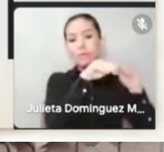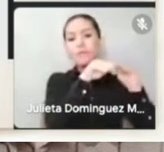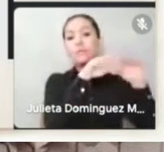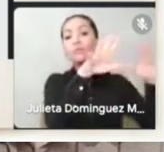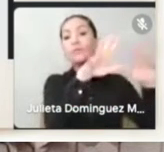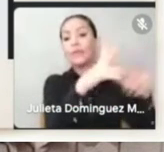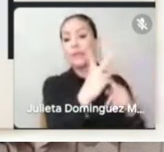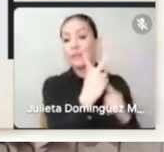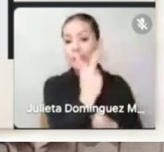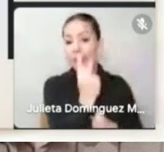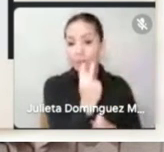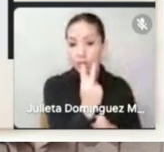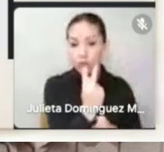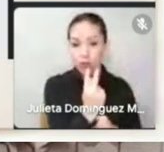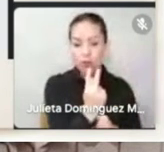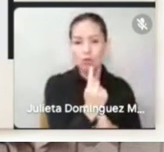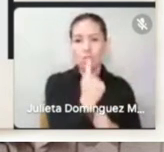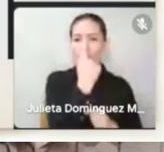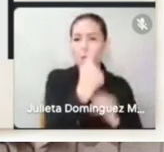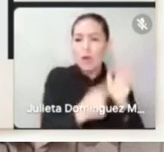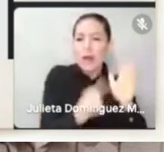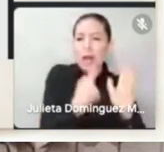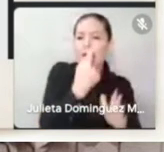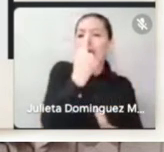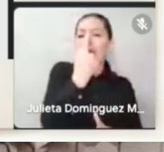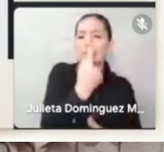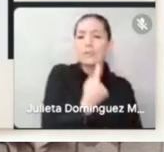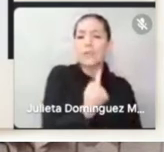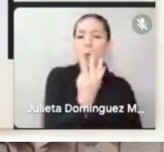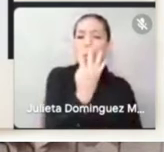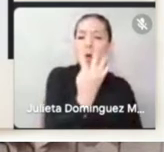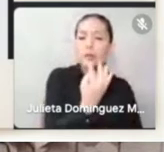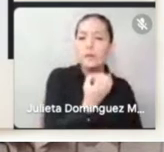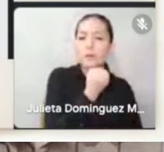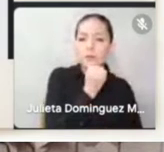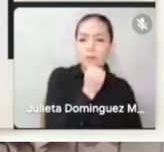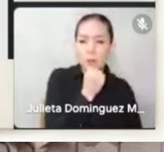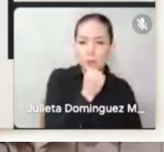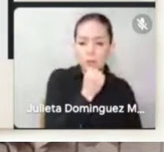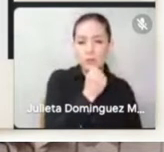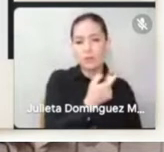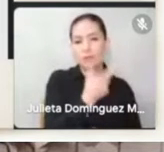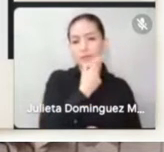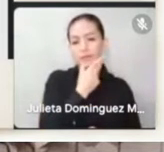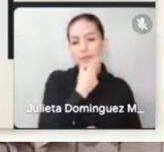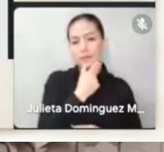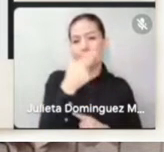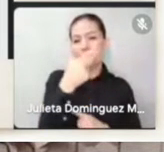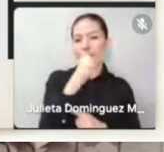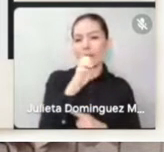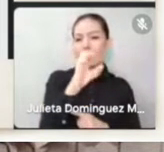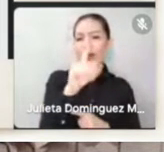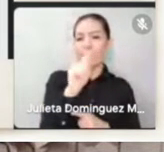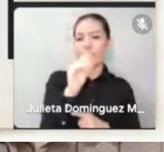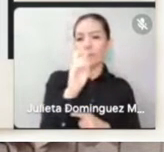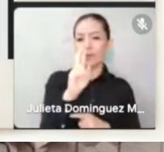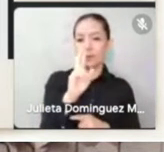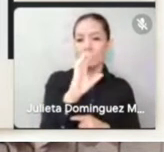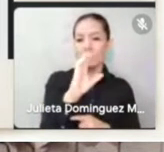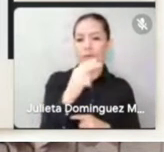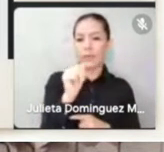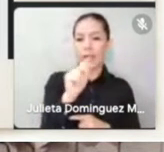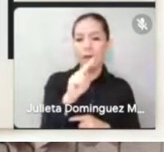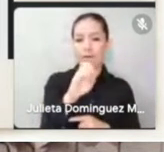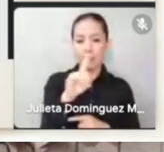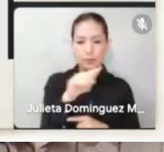sola ocasión, de manera aislada y con una duración de 4 segundos del ciudadano Héctor Chávez sosteniendo la bandera nacional,